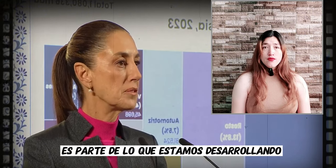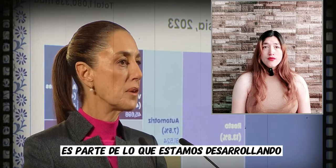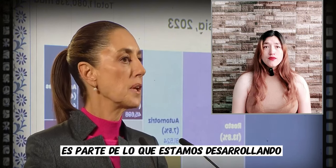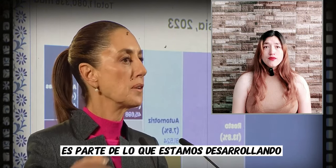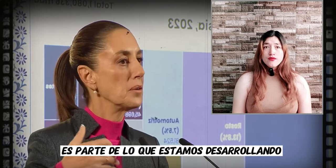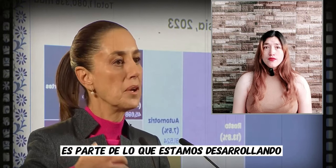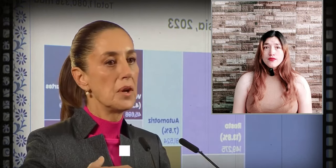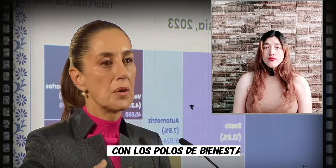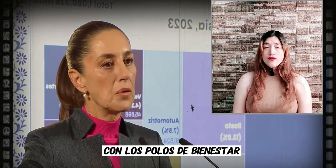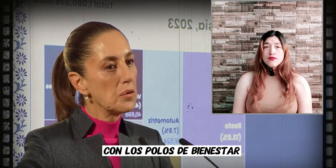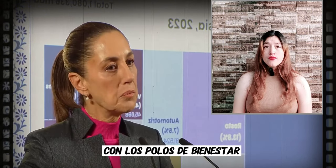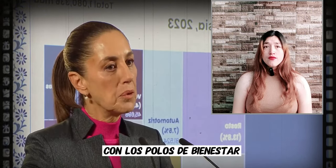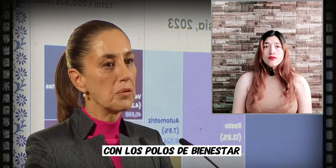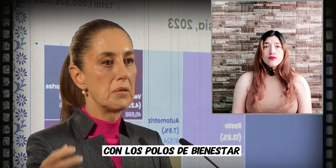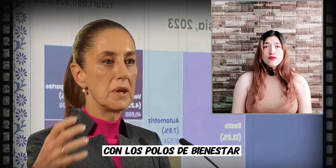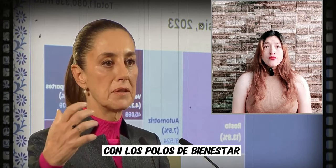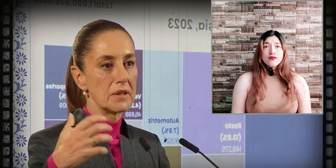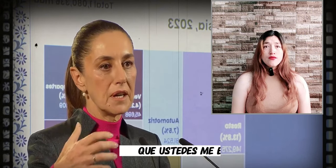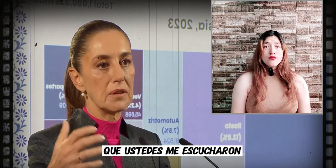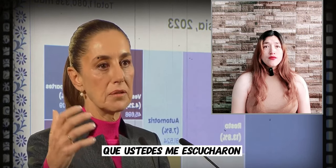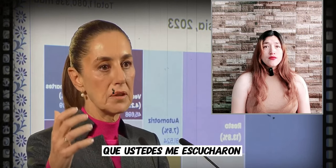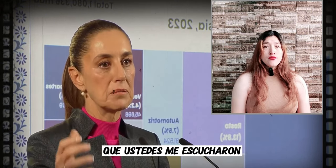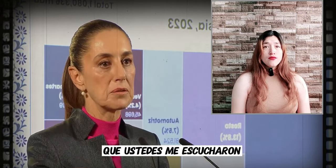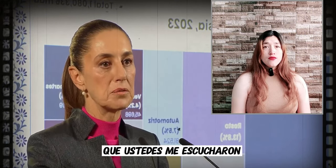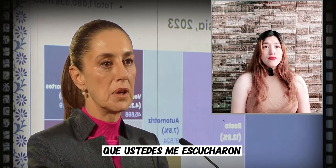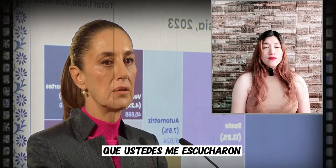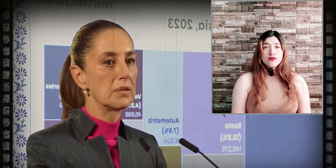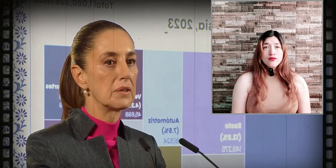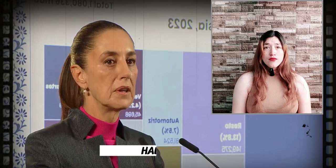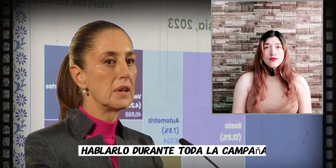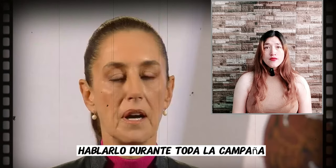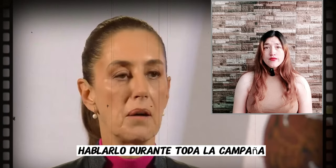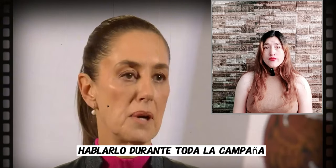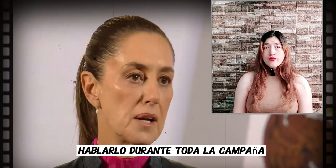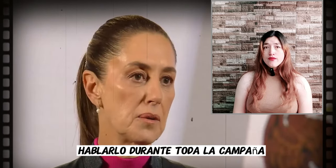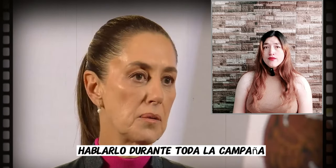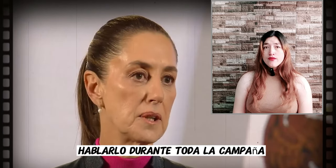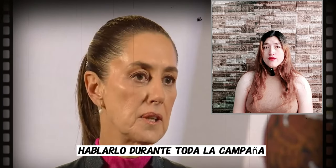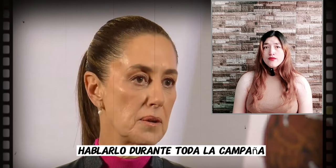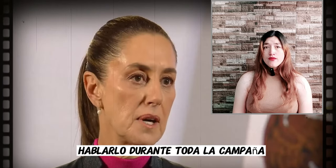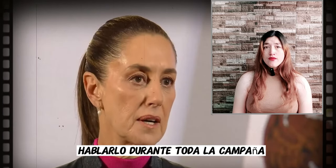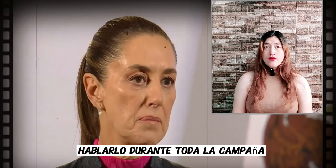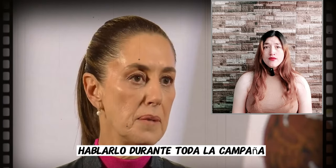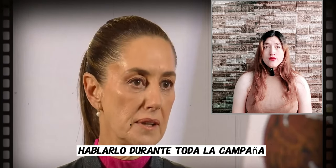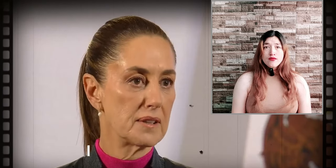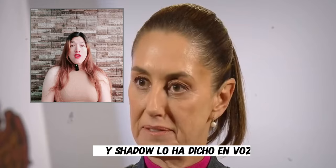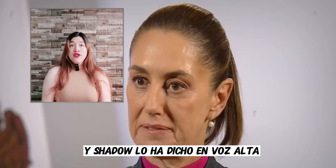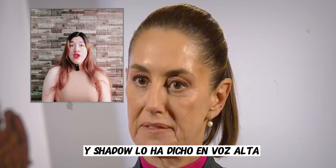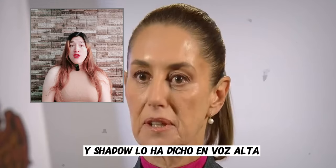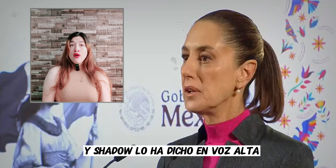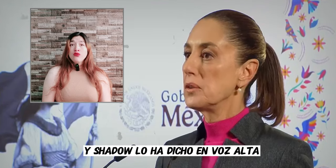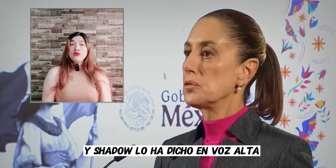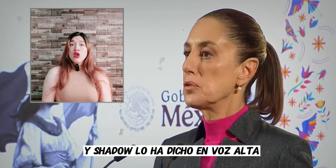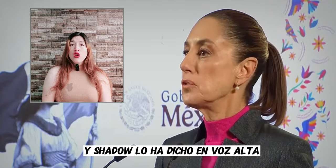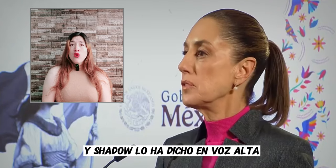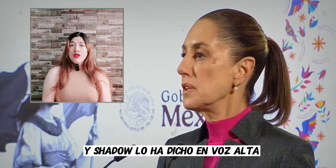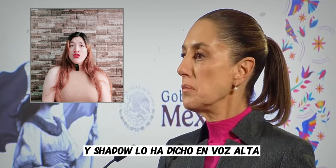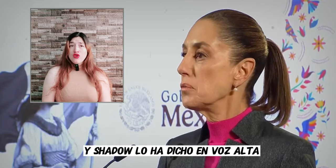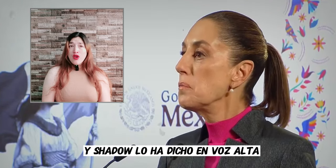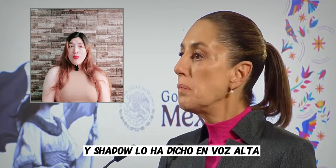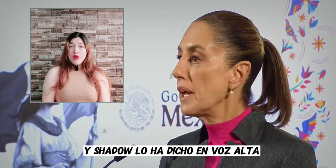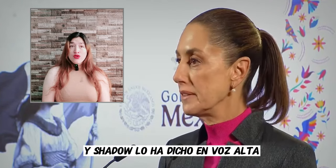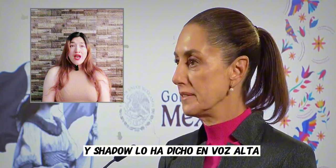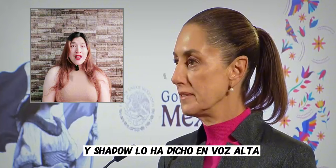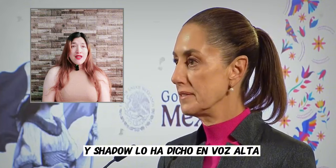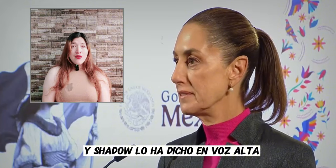estamos desarrollando con los polos de bienestar, que ustedes me escucharon hablarlo durante toda la campaña. Y Sheinbaum lo ha